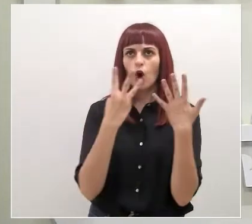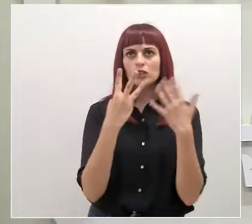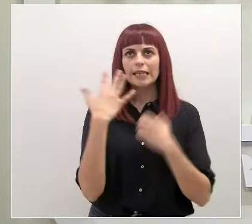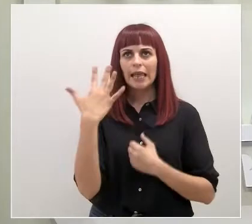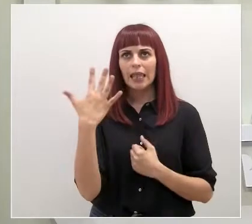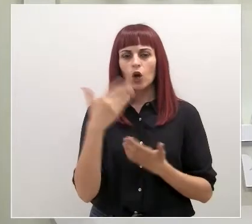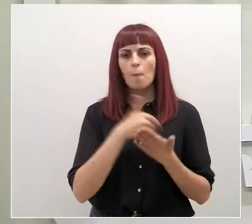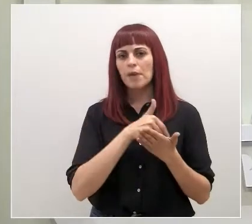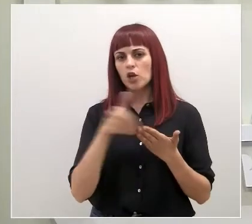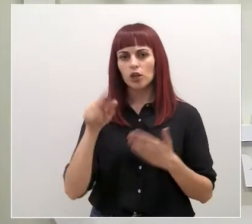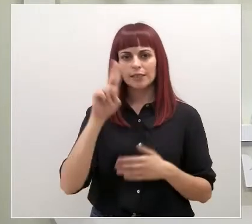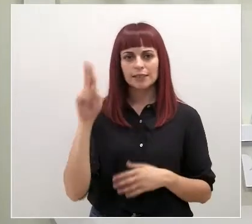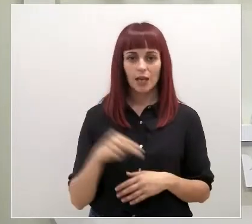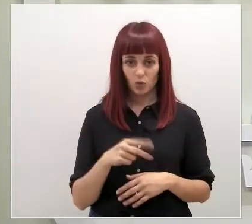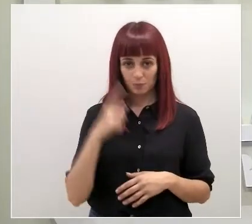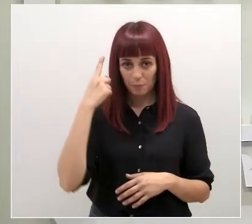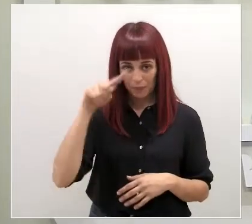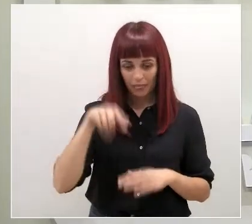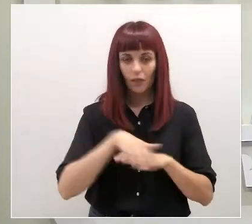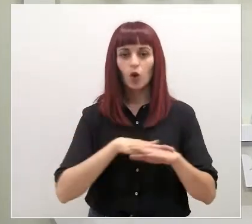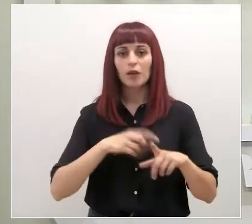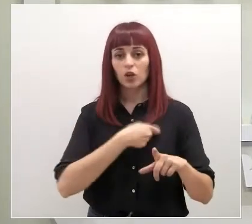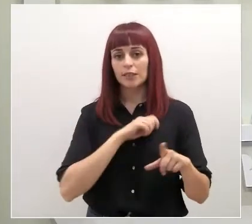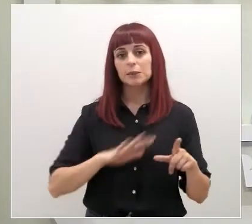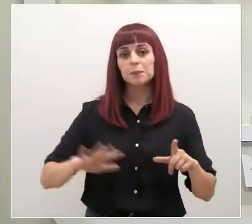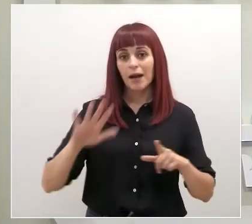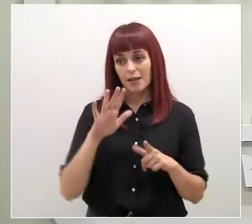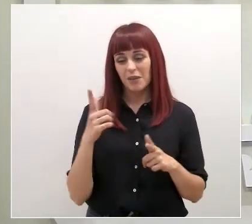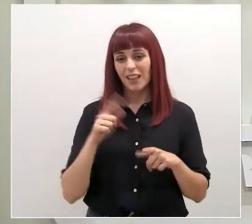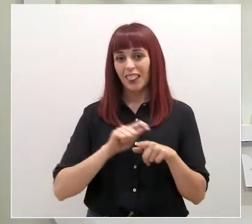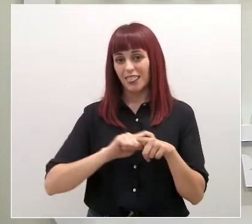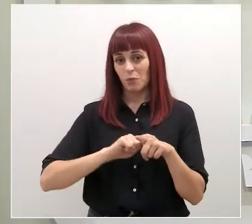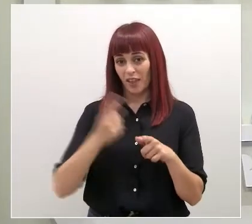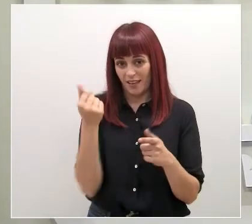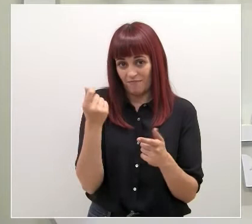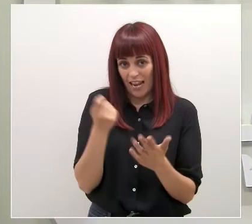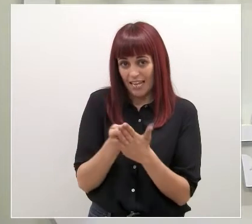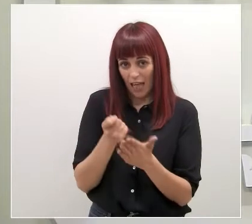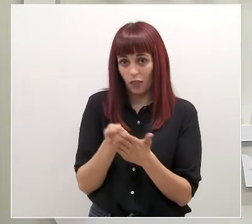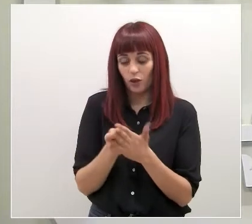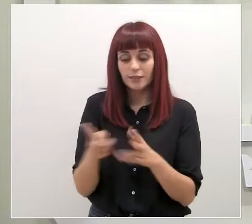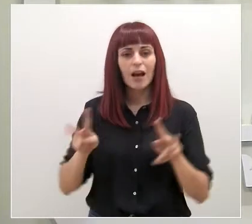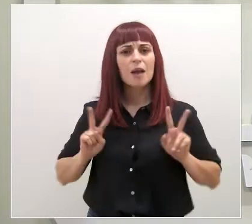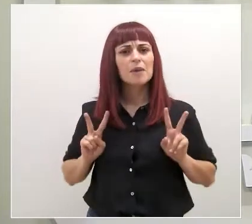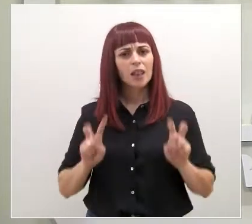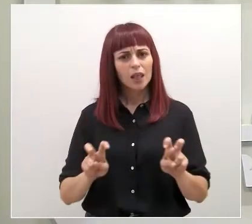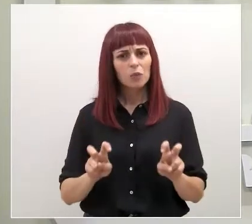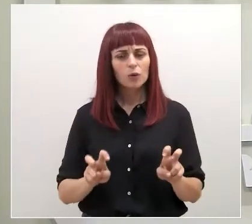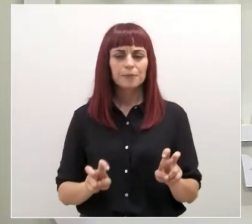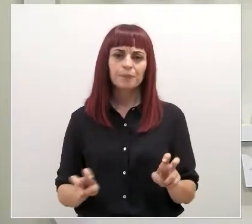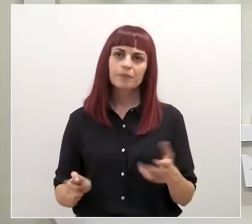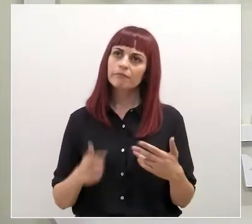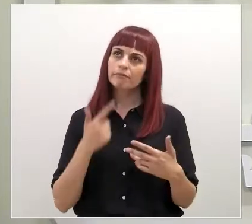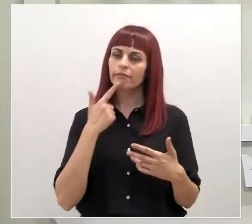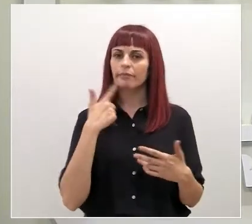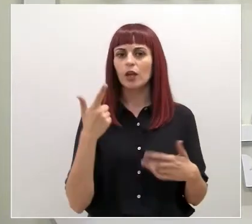85 millones de euros. Como sabéis, el Gobierno central con este tipo de liquidaciones al principio dilató en